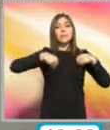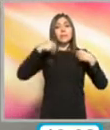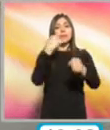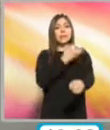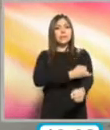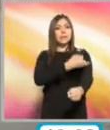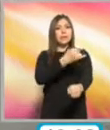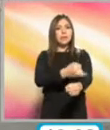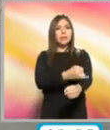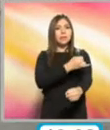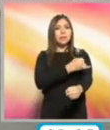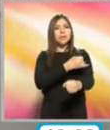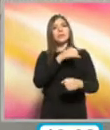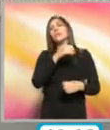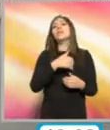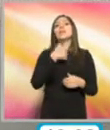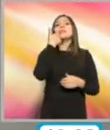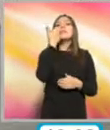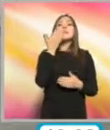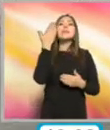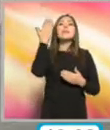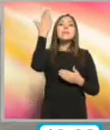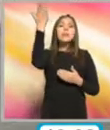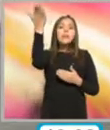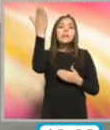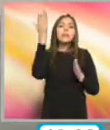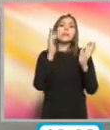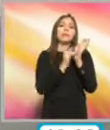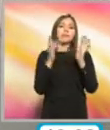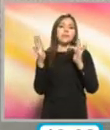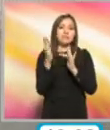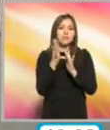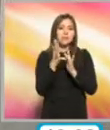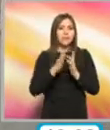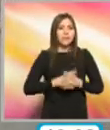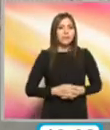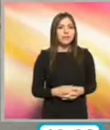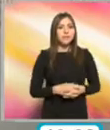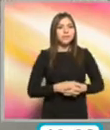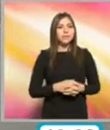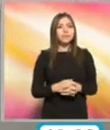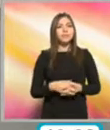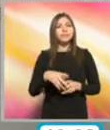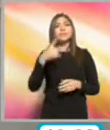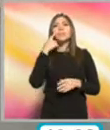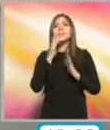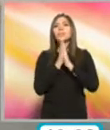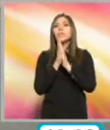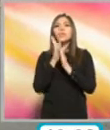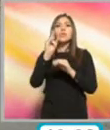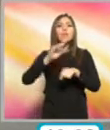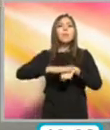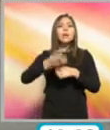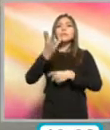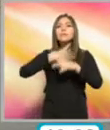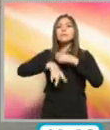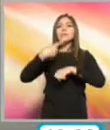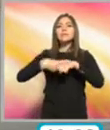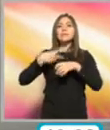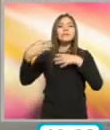Iztapalapa pidieron a Jesucristo que evitara ya el cólera. Y